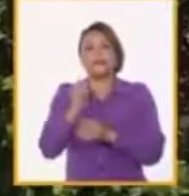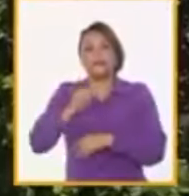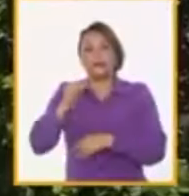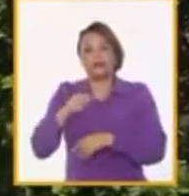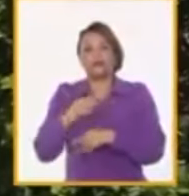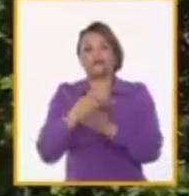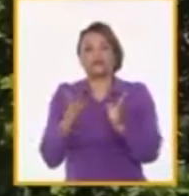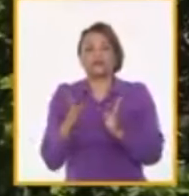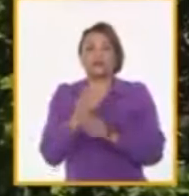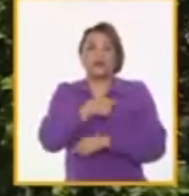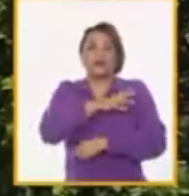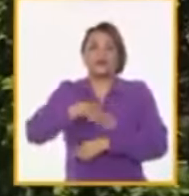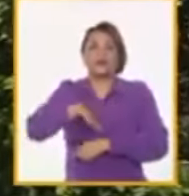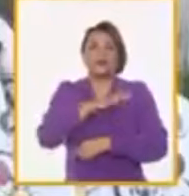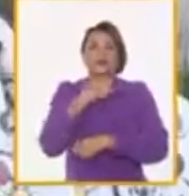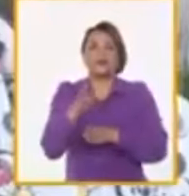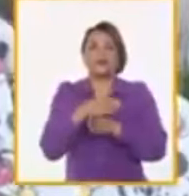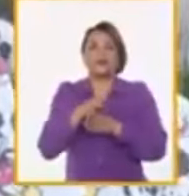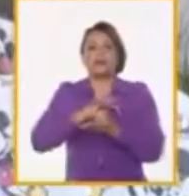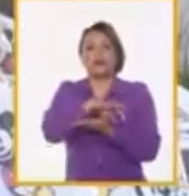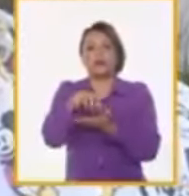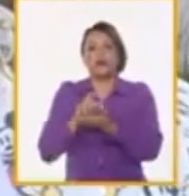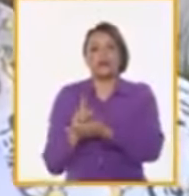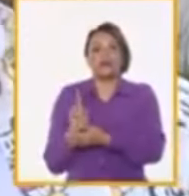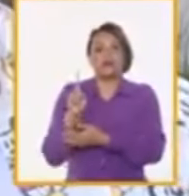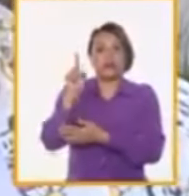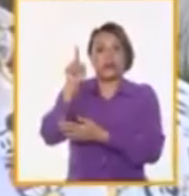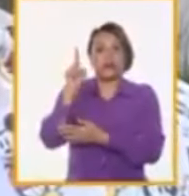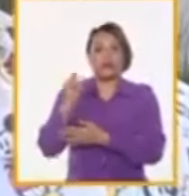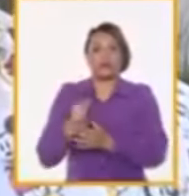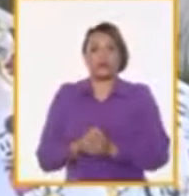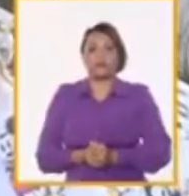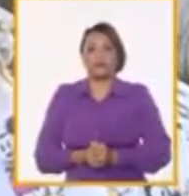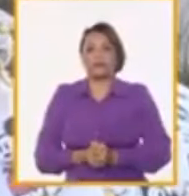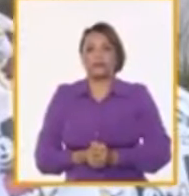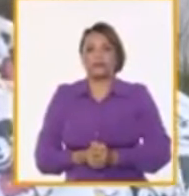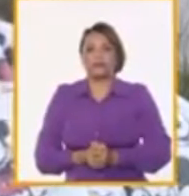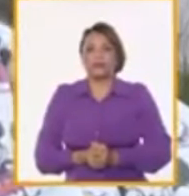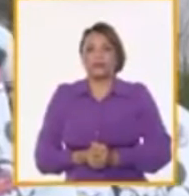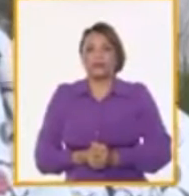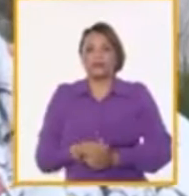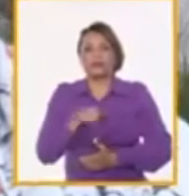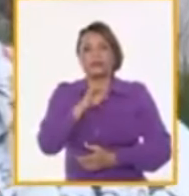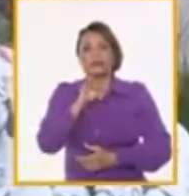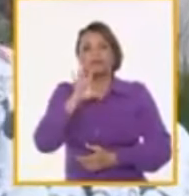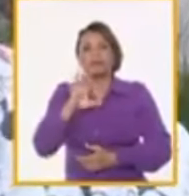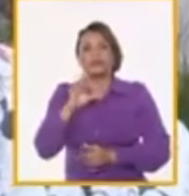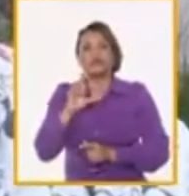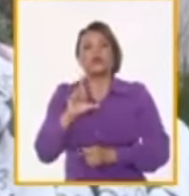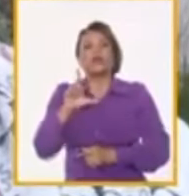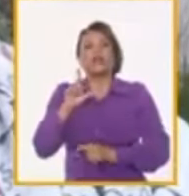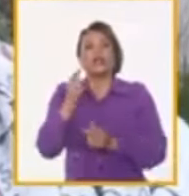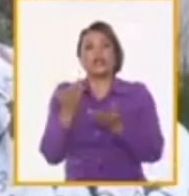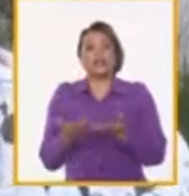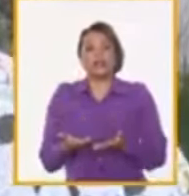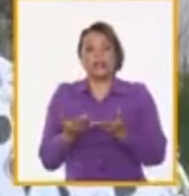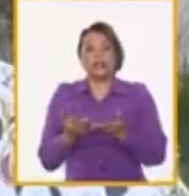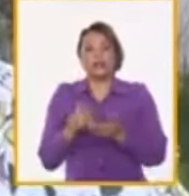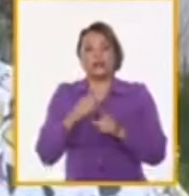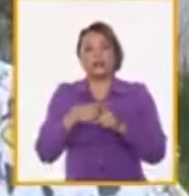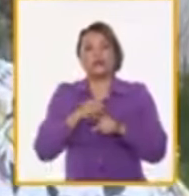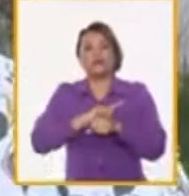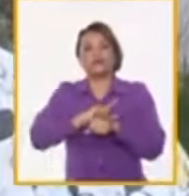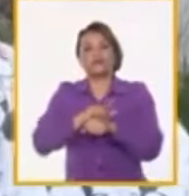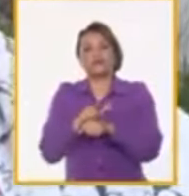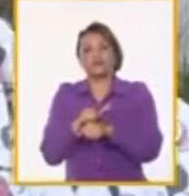residentes en barrios altos. El caudal de este expreso es de 75 litros por segundo, la longitud es de 1,3 kilómetros y